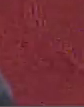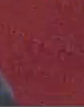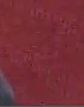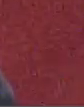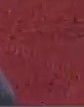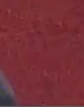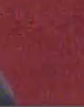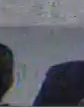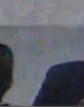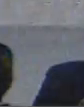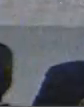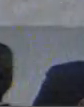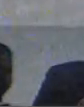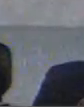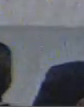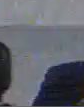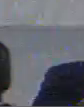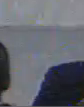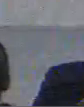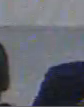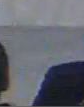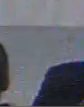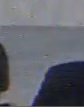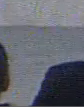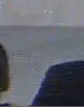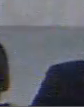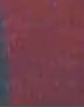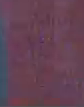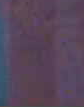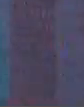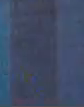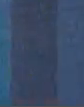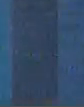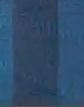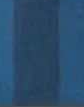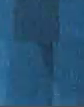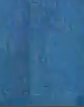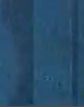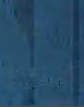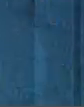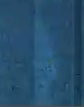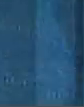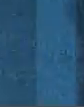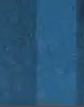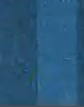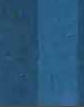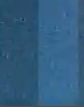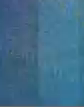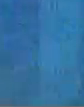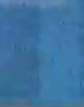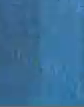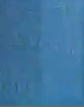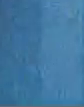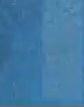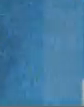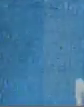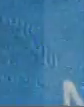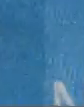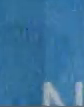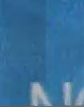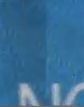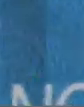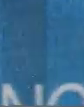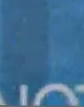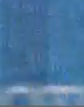que llega ya instalado muchas veces no solo no le permite la injerencia, sino que hasta persigue al que